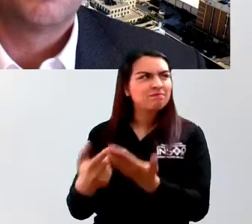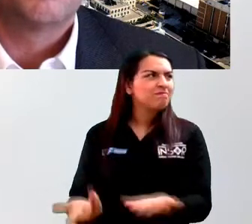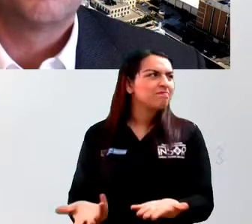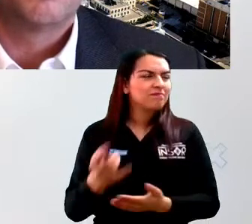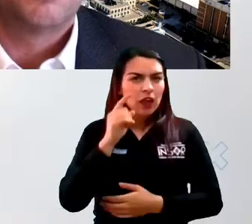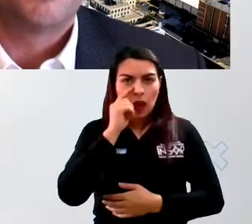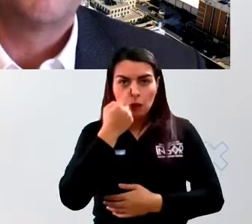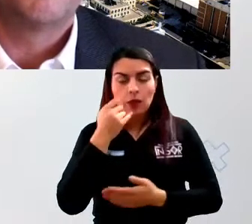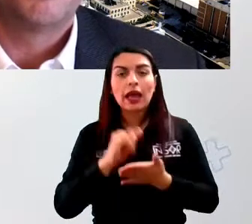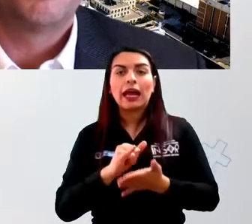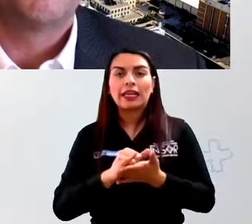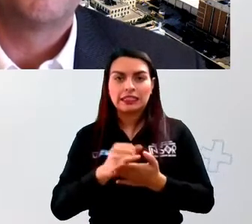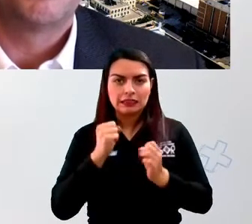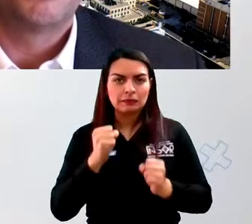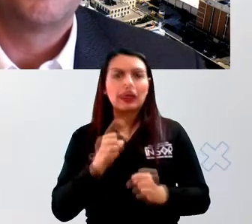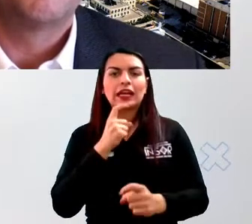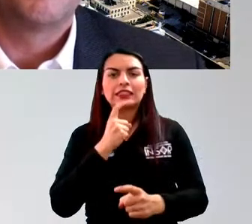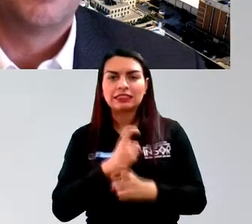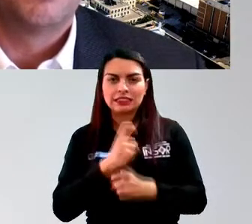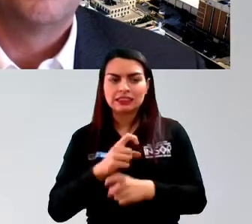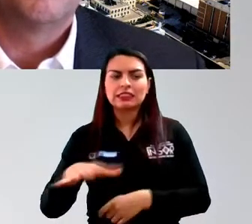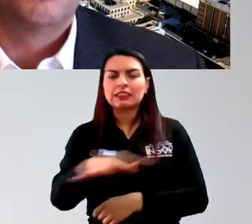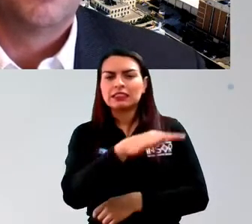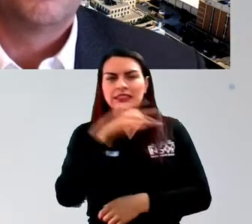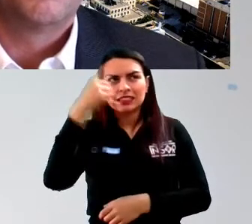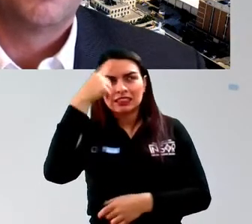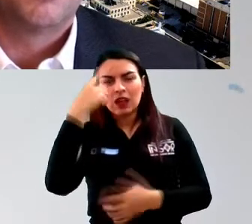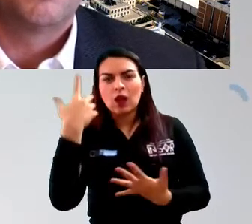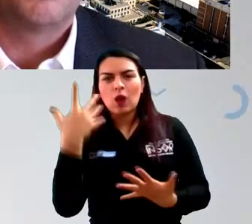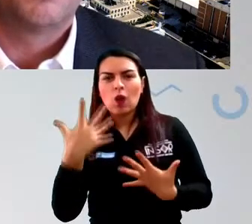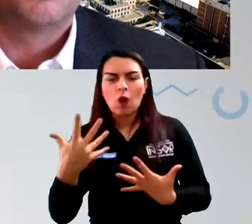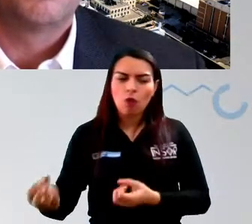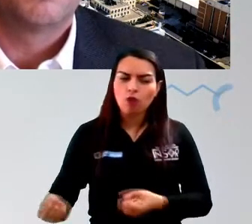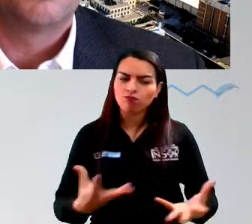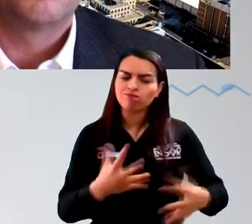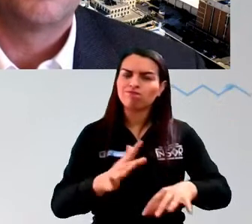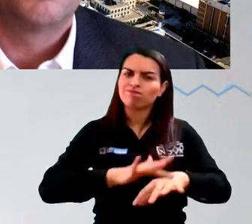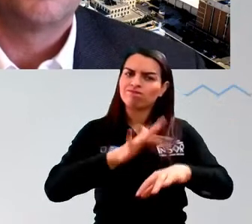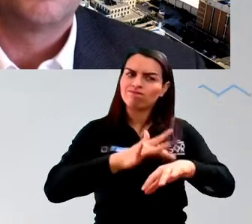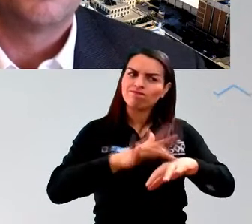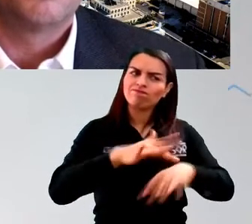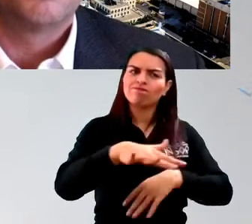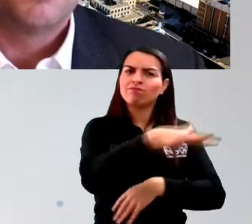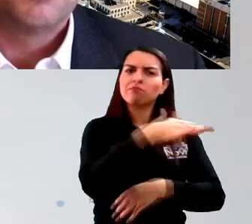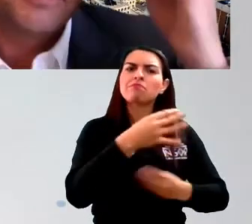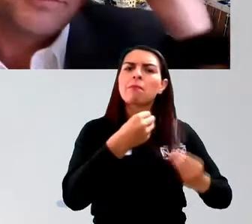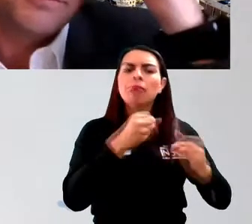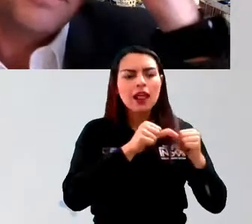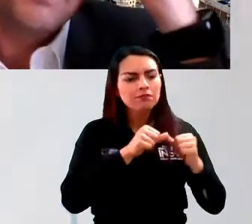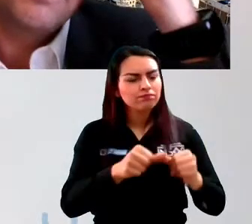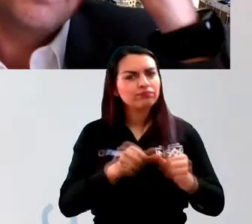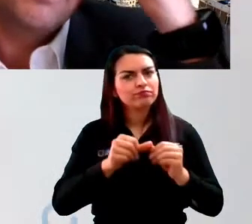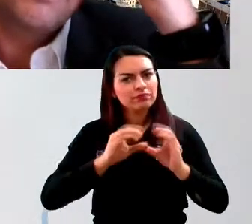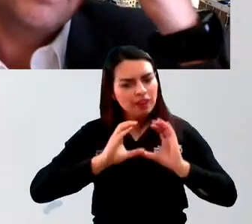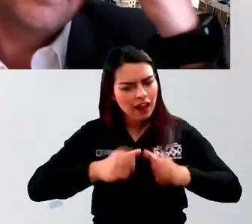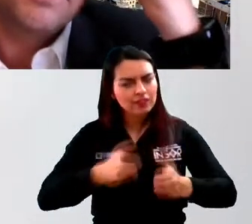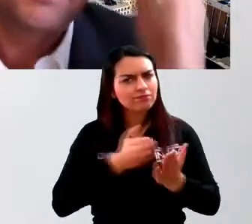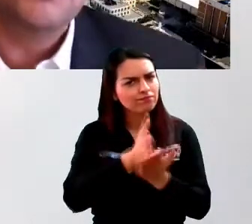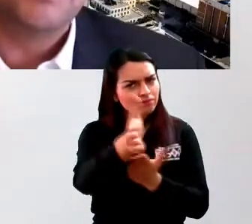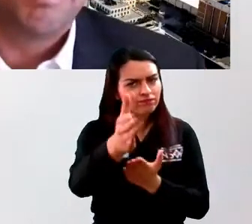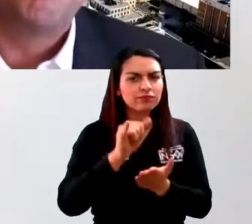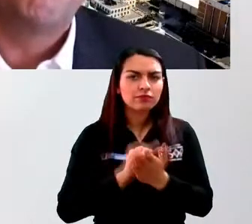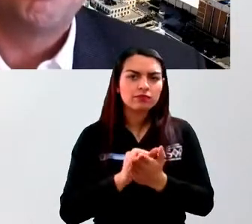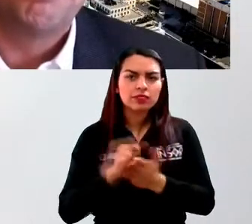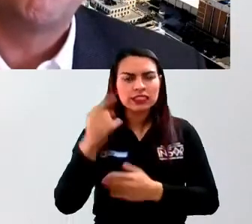que la gente tuviera alta motivación para permanecer en los cursos. Y decidimos hacer